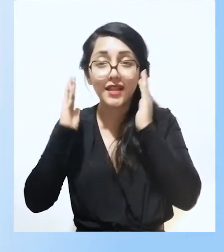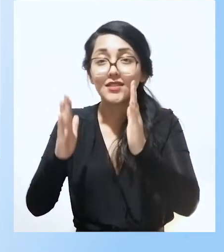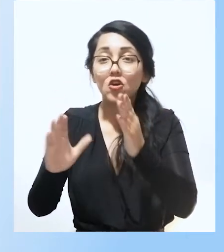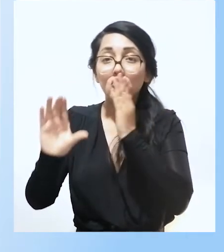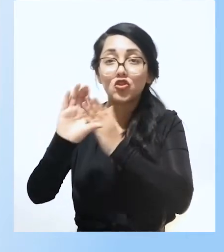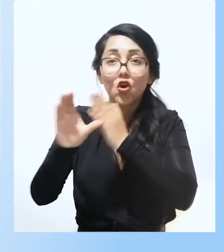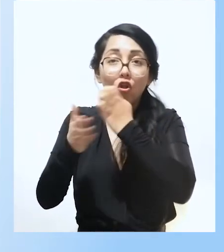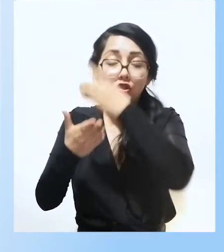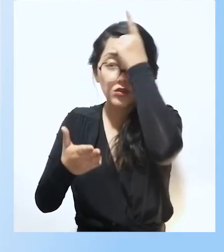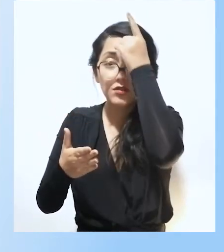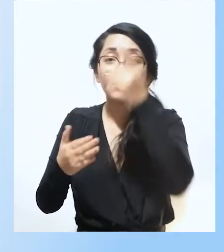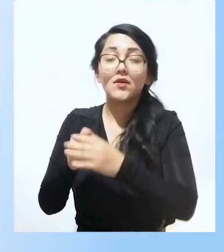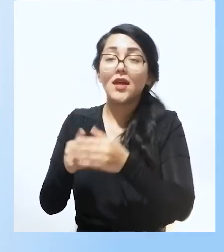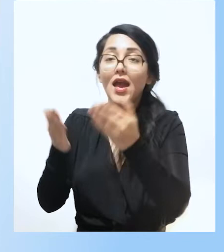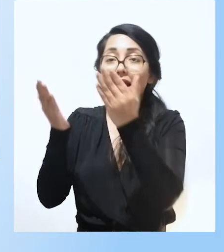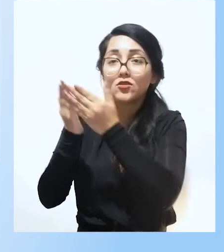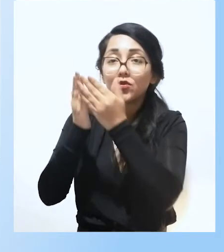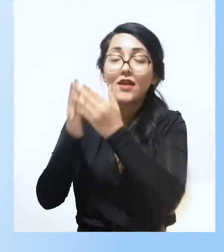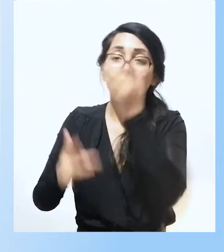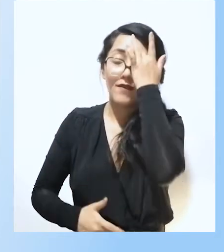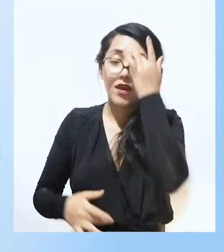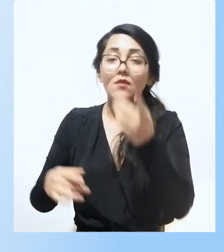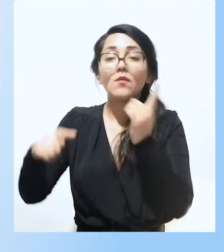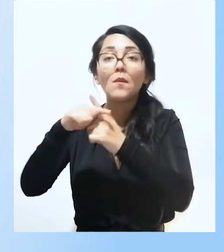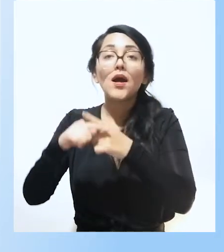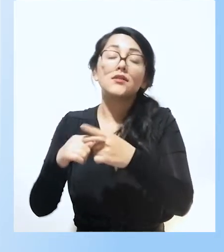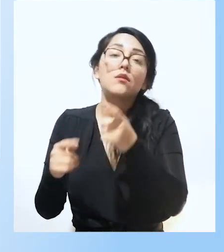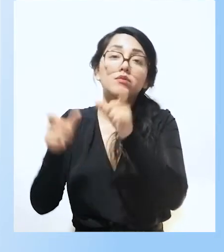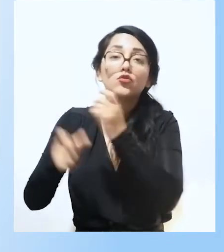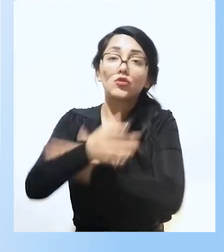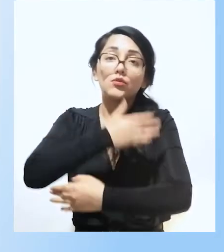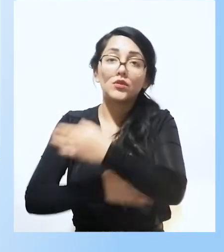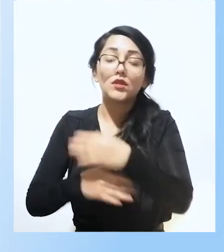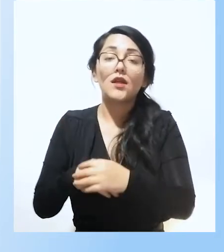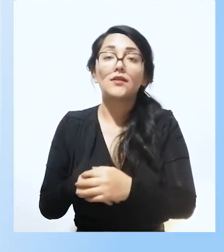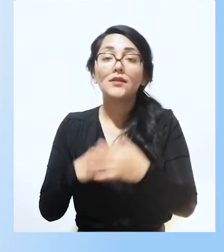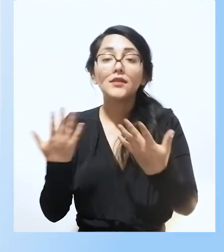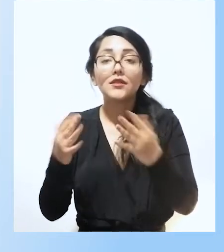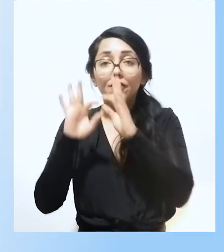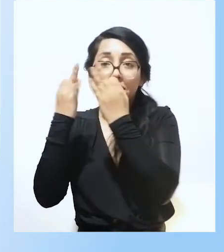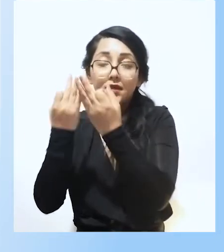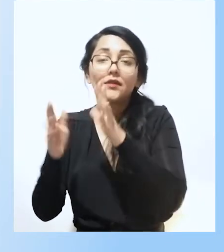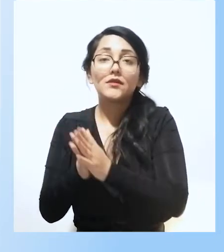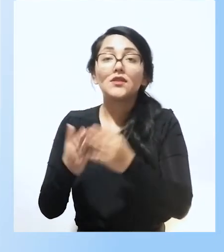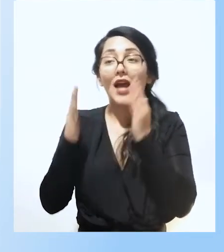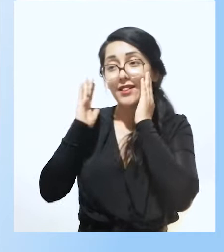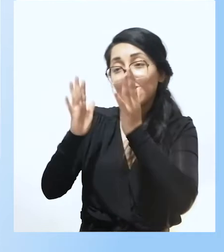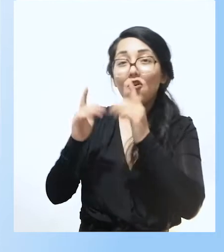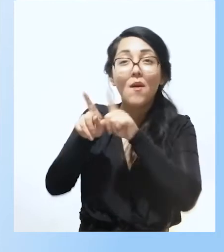enfermo, los hermanos de personas con enfermedades y discapacidad, la formación del profesorado en la atención a la diversidad